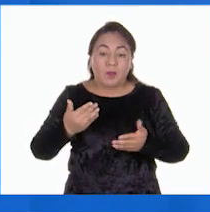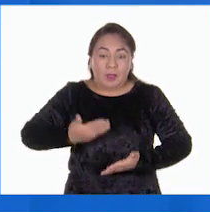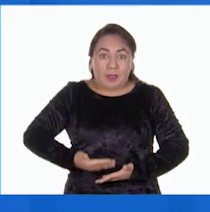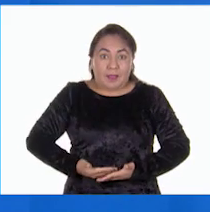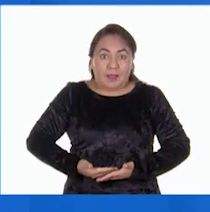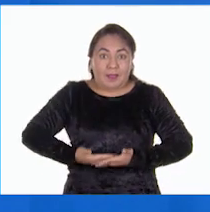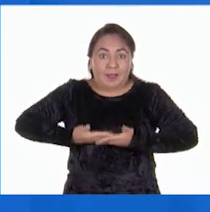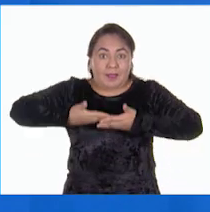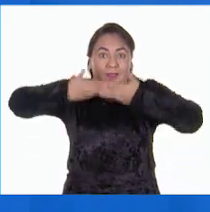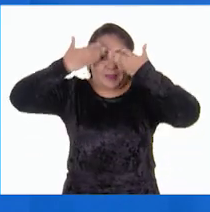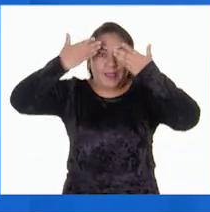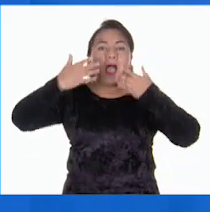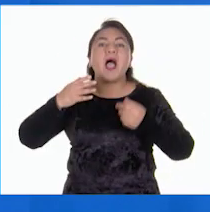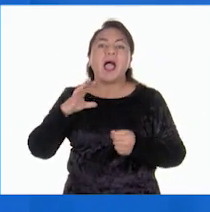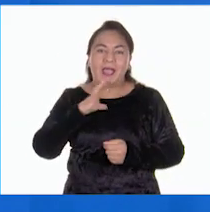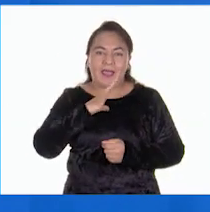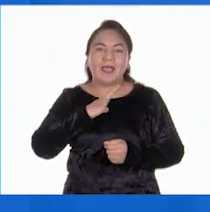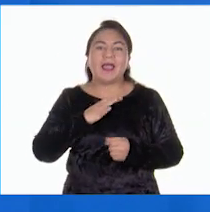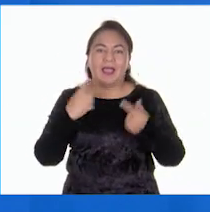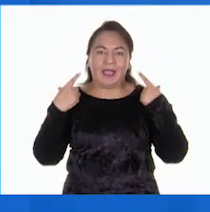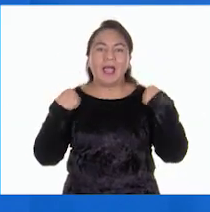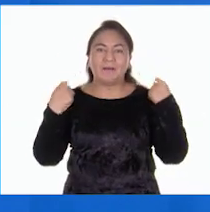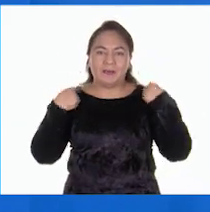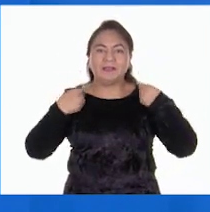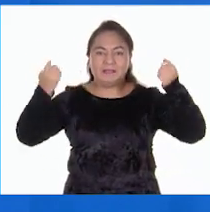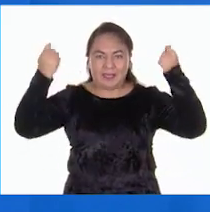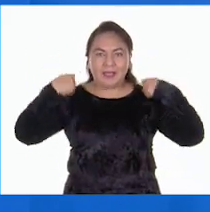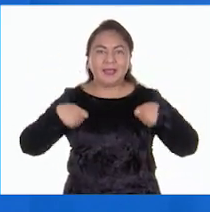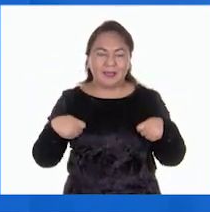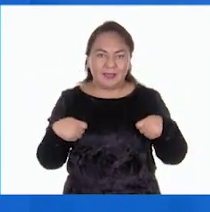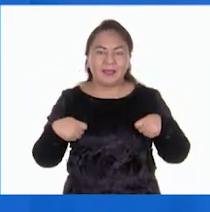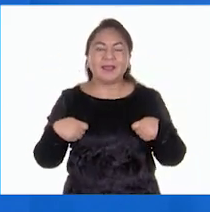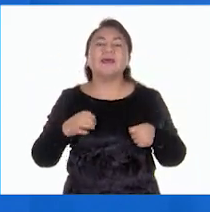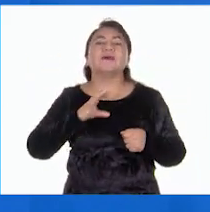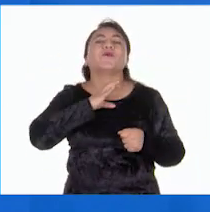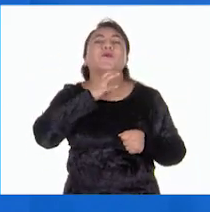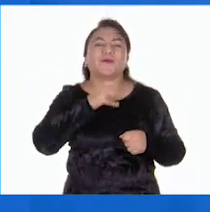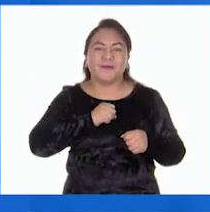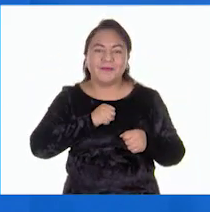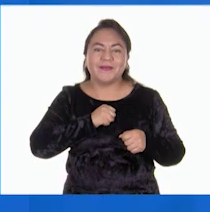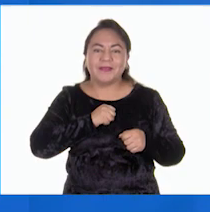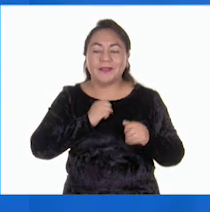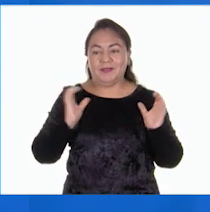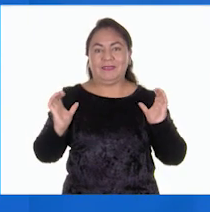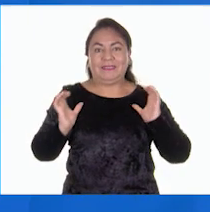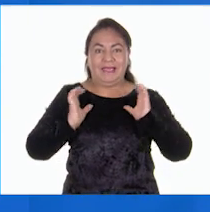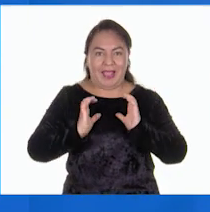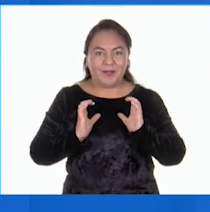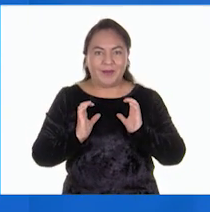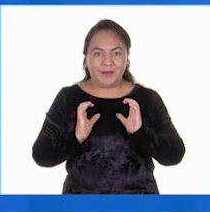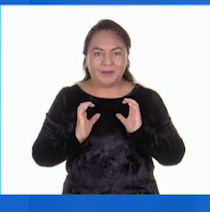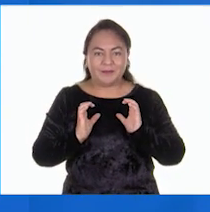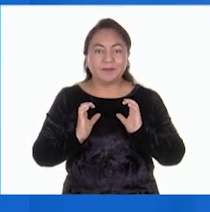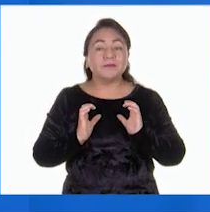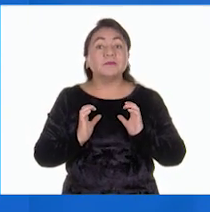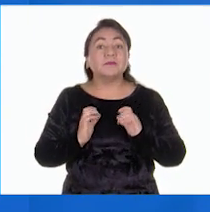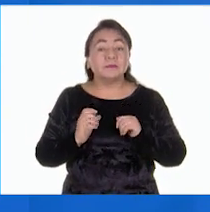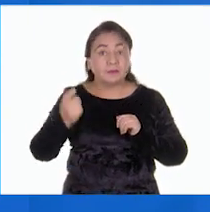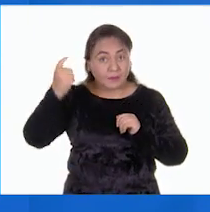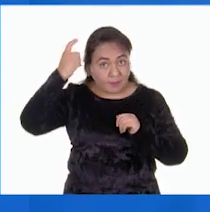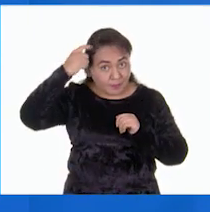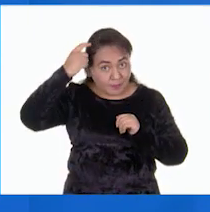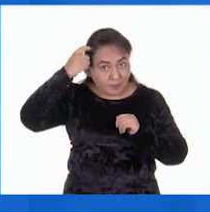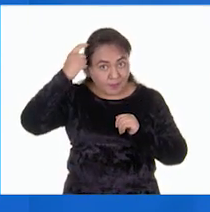cuerpo tiene puesta una camisa, una corbata y un saco. En la cabeza,